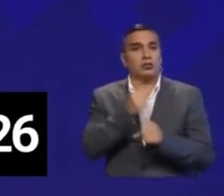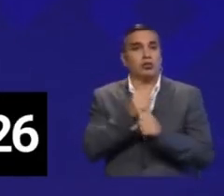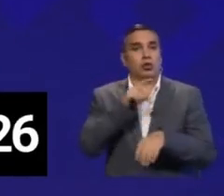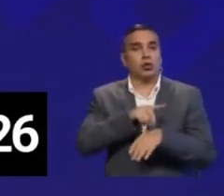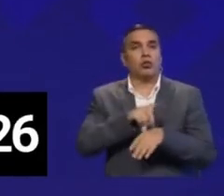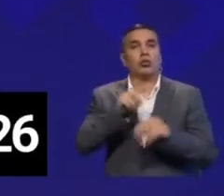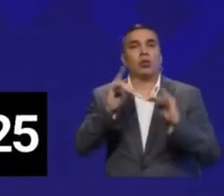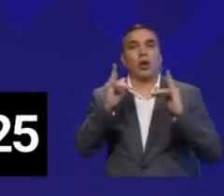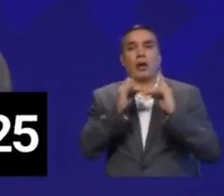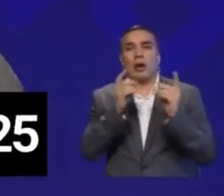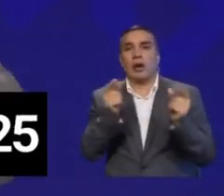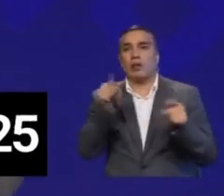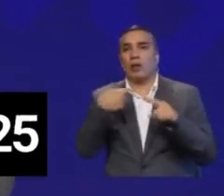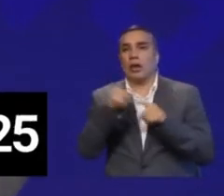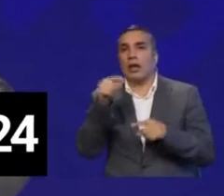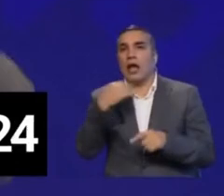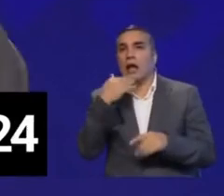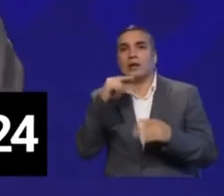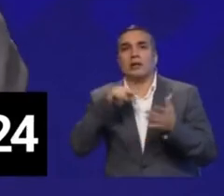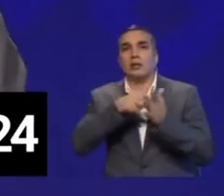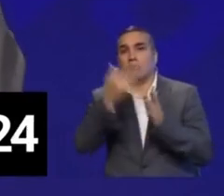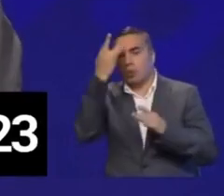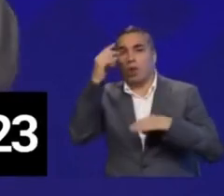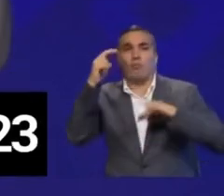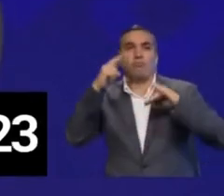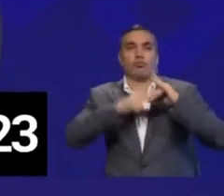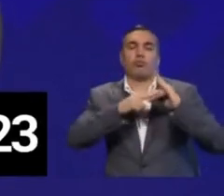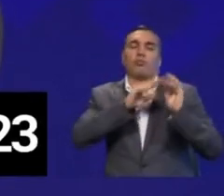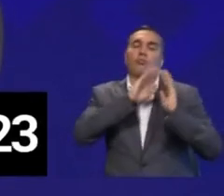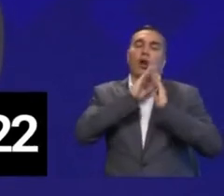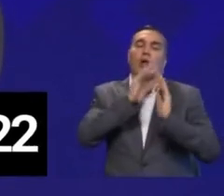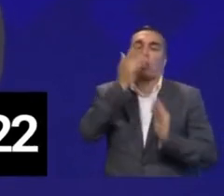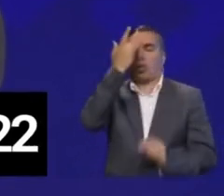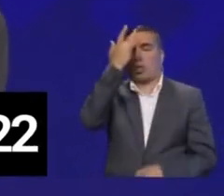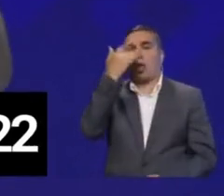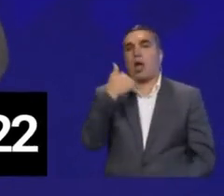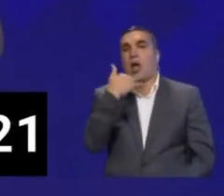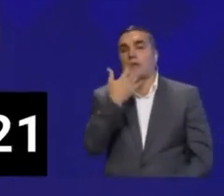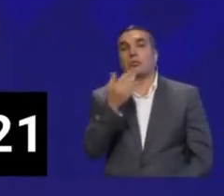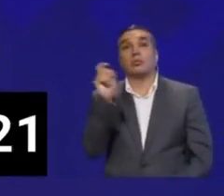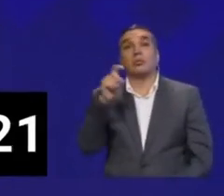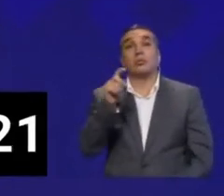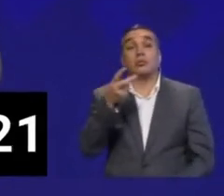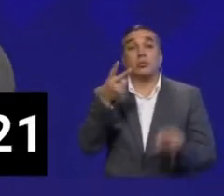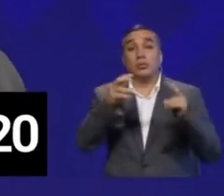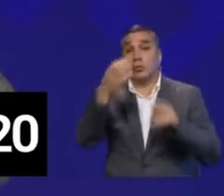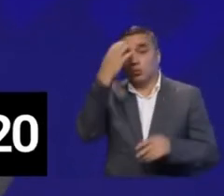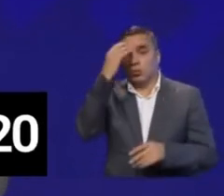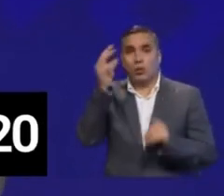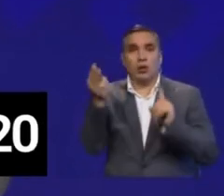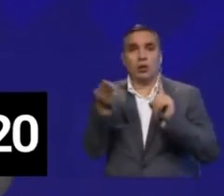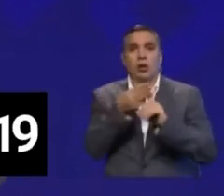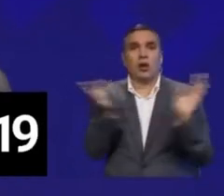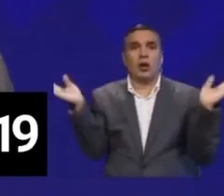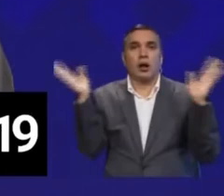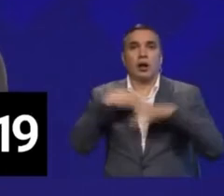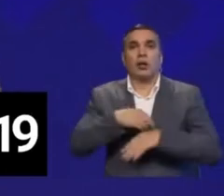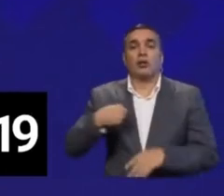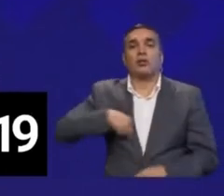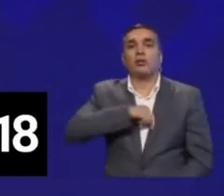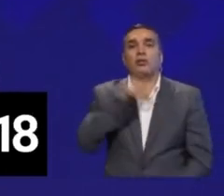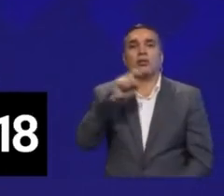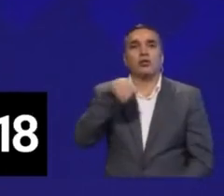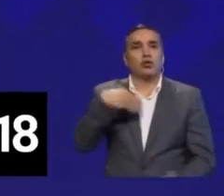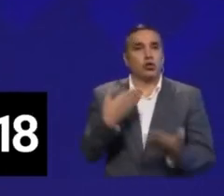su cama lista si la necesita. Necesitamos ver la educación, un internet gratuito. Necesitamos